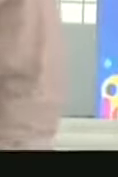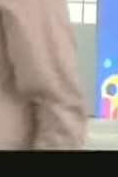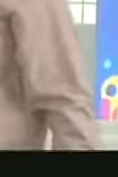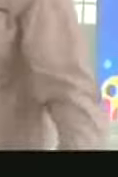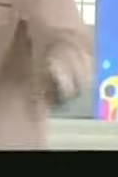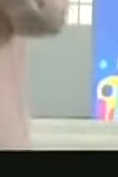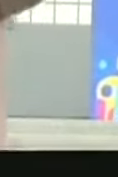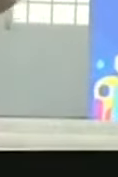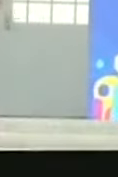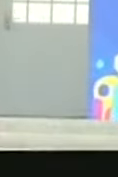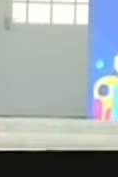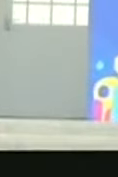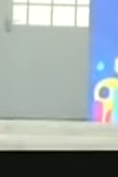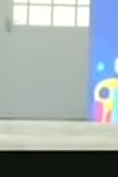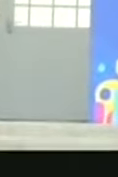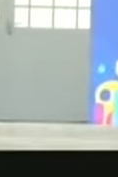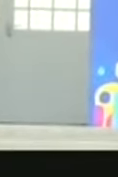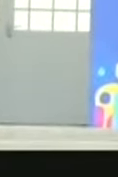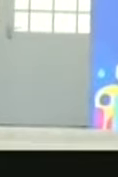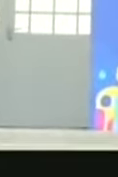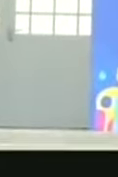¡Agua! África,